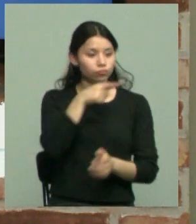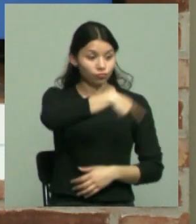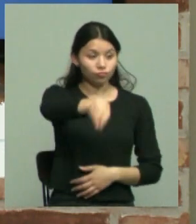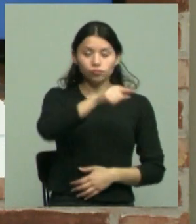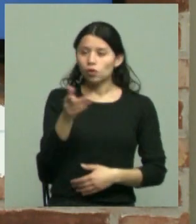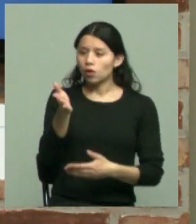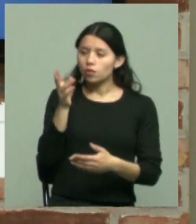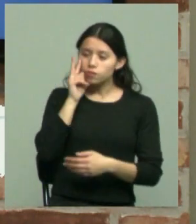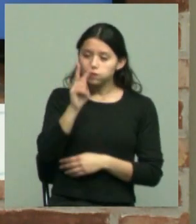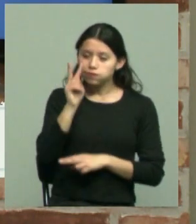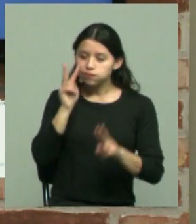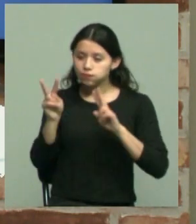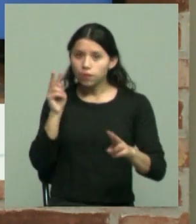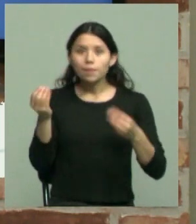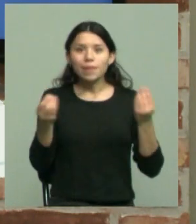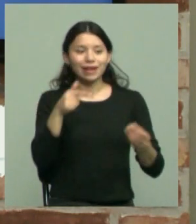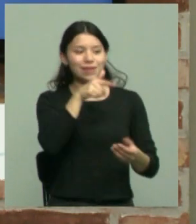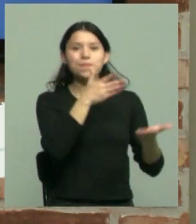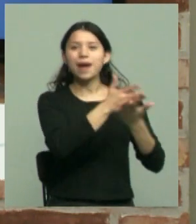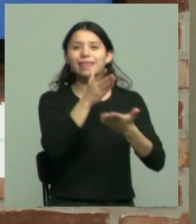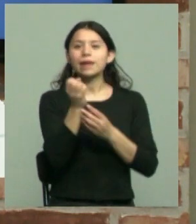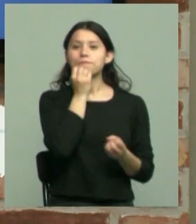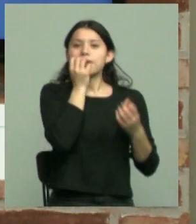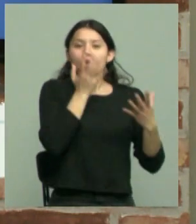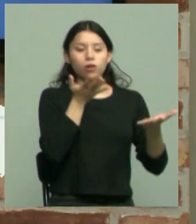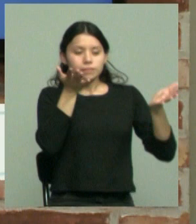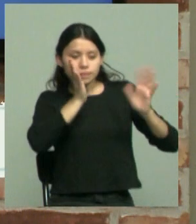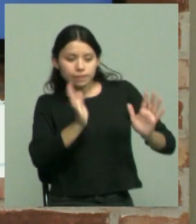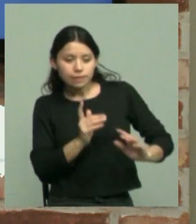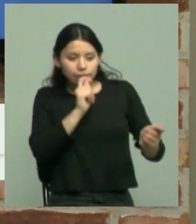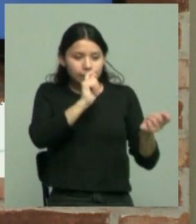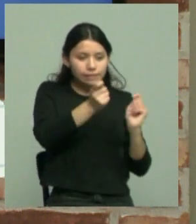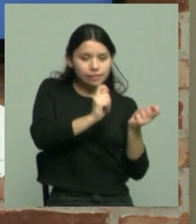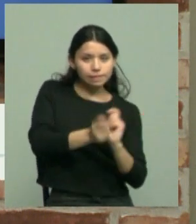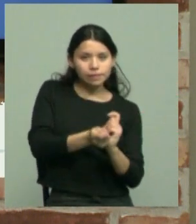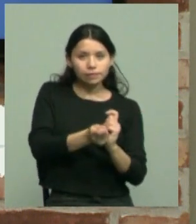y mejorar así sus materias, sus currículas y poder ir adaptando a